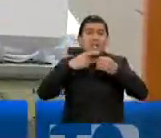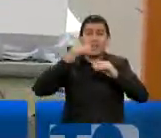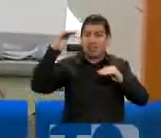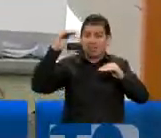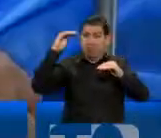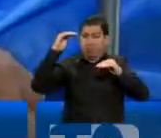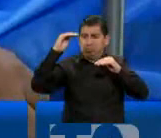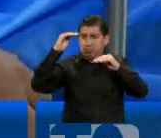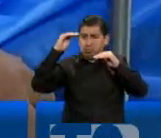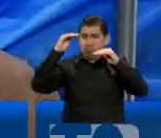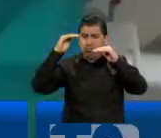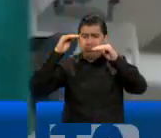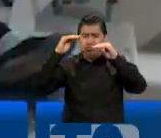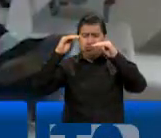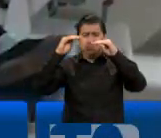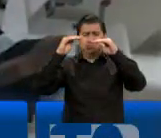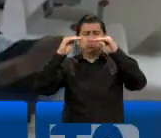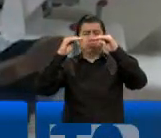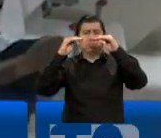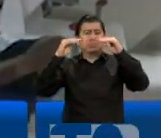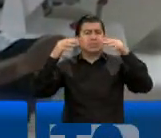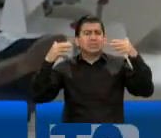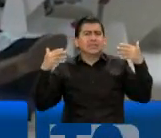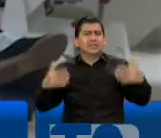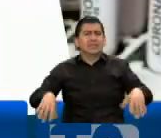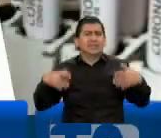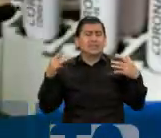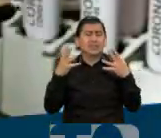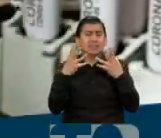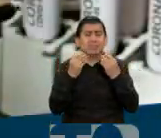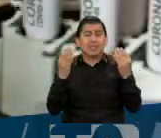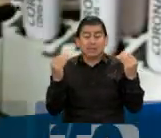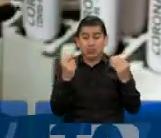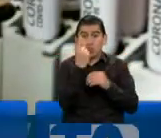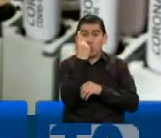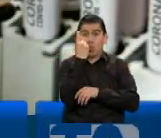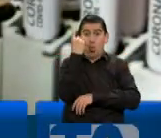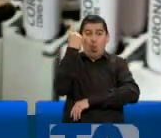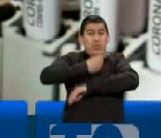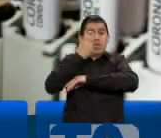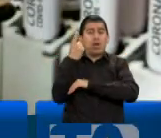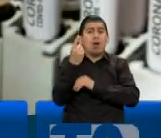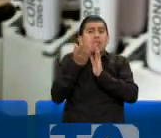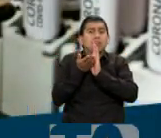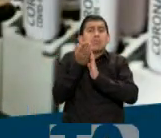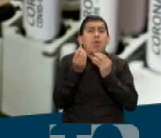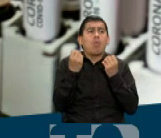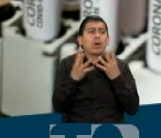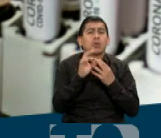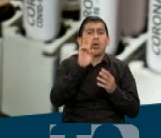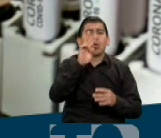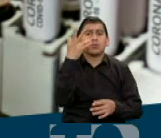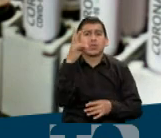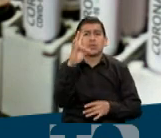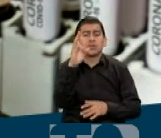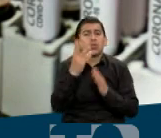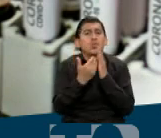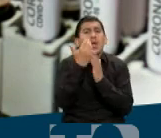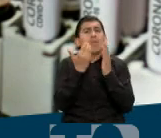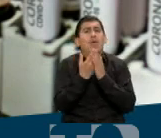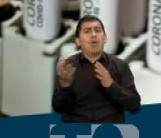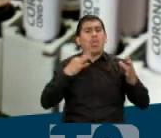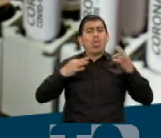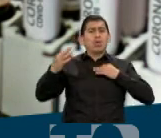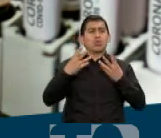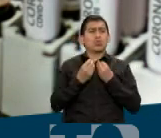más casos confirmados, al incrementar en las últimas 24 horas 217 positivos y